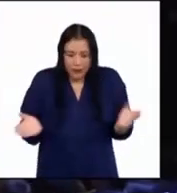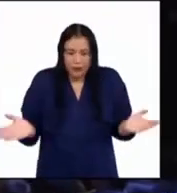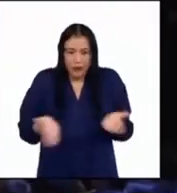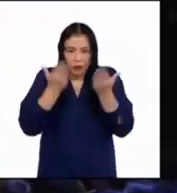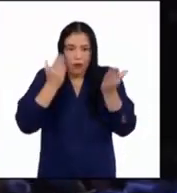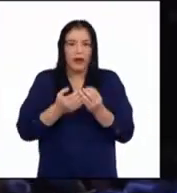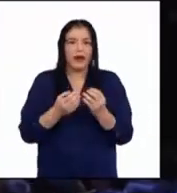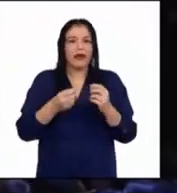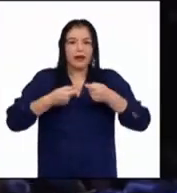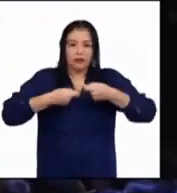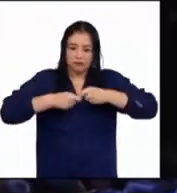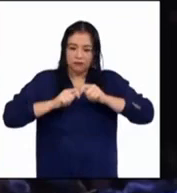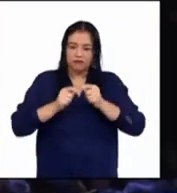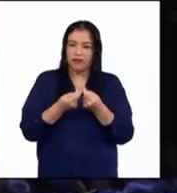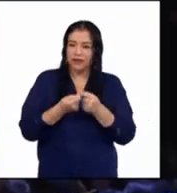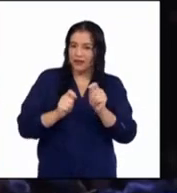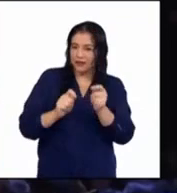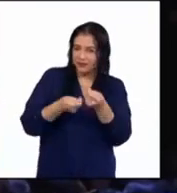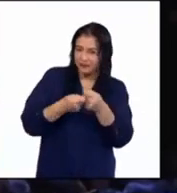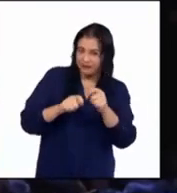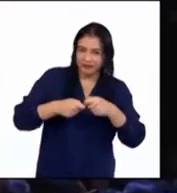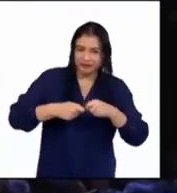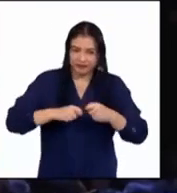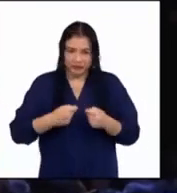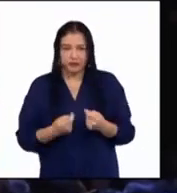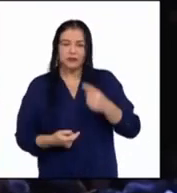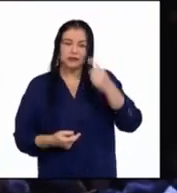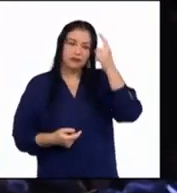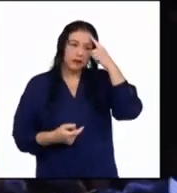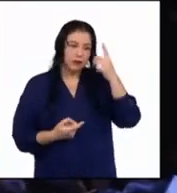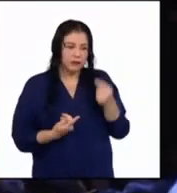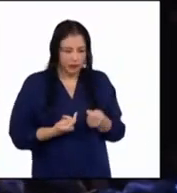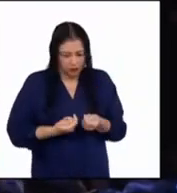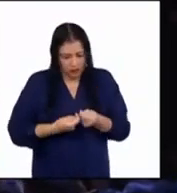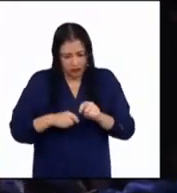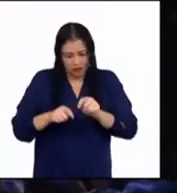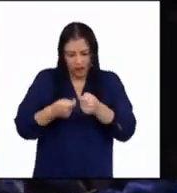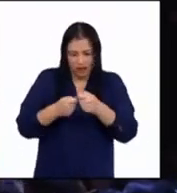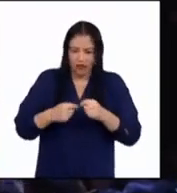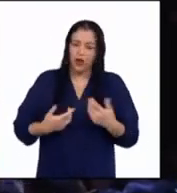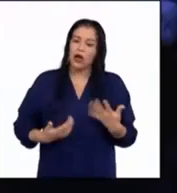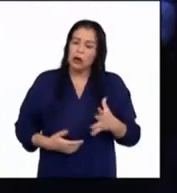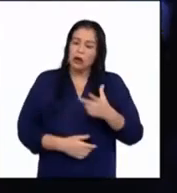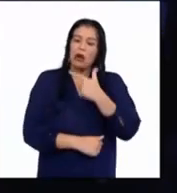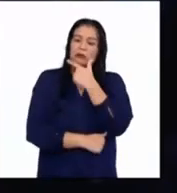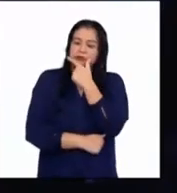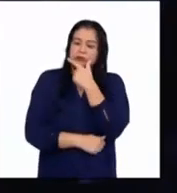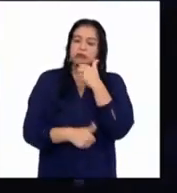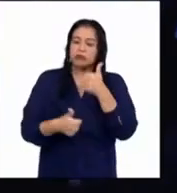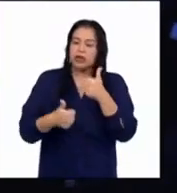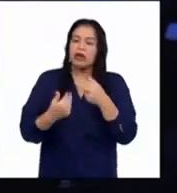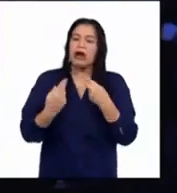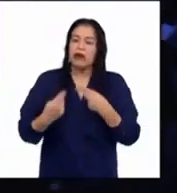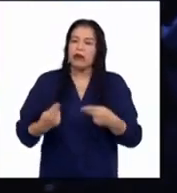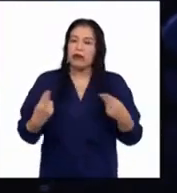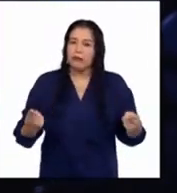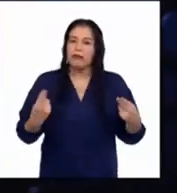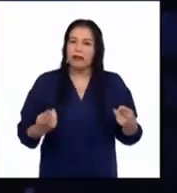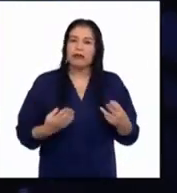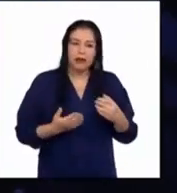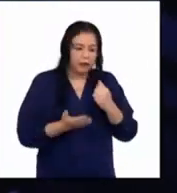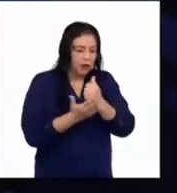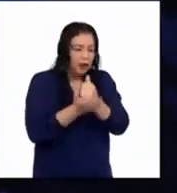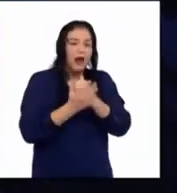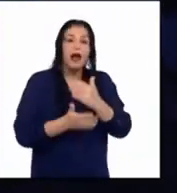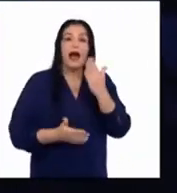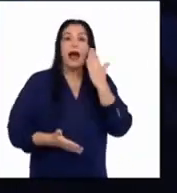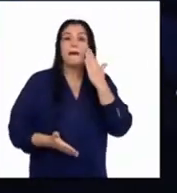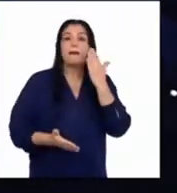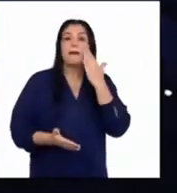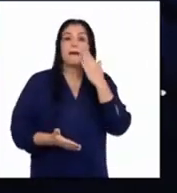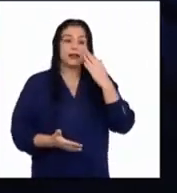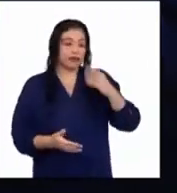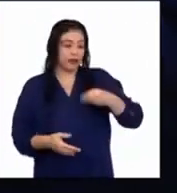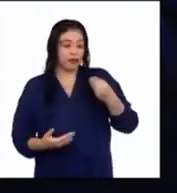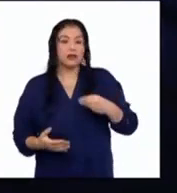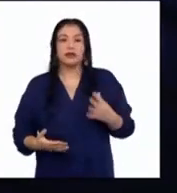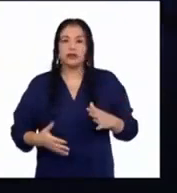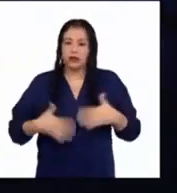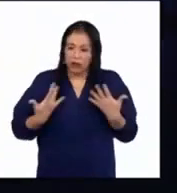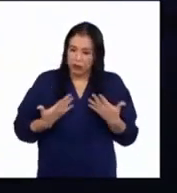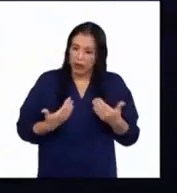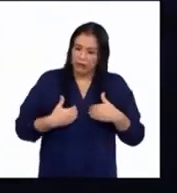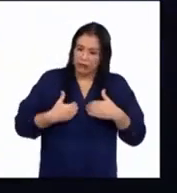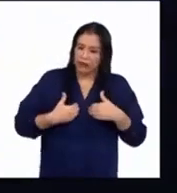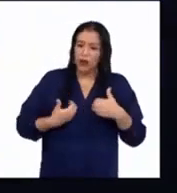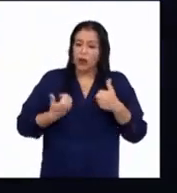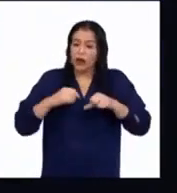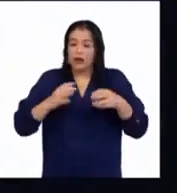ellas pensaron fue que el tejido a mano era una perfecta herramienta para ayudar a madres adolescentes a encontrar una actividad económica